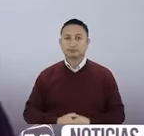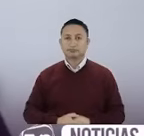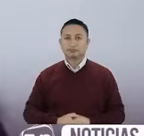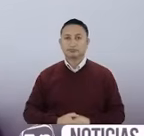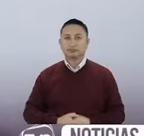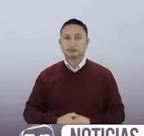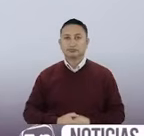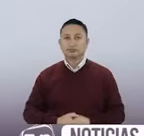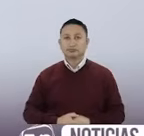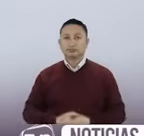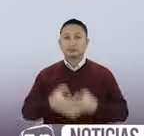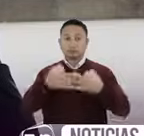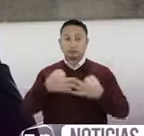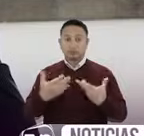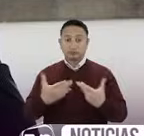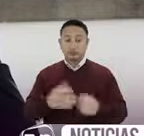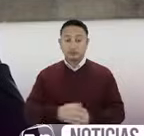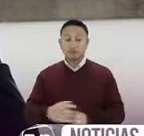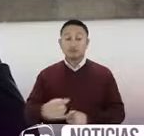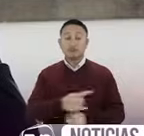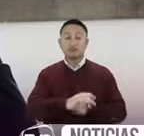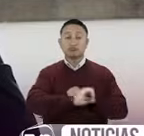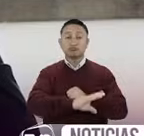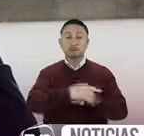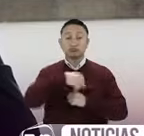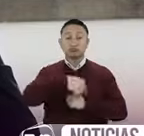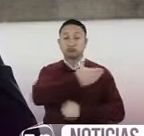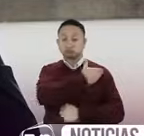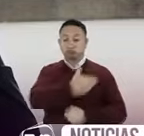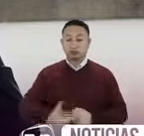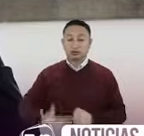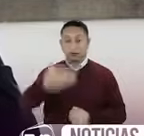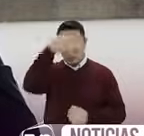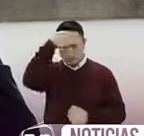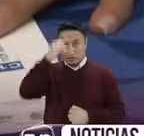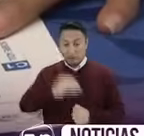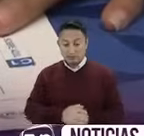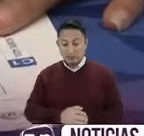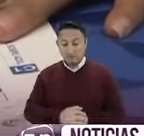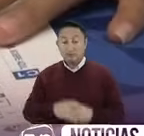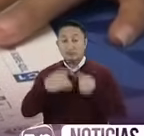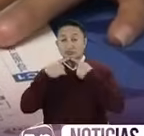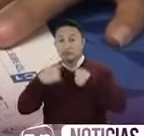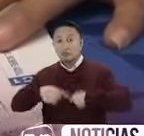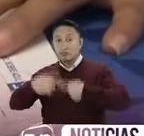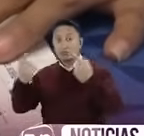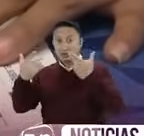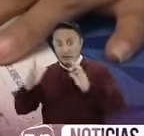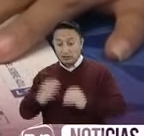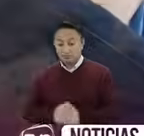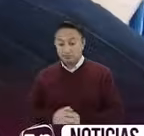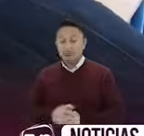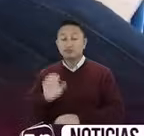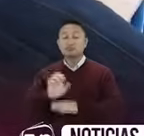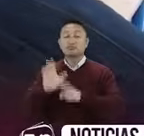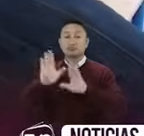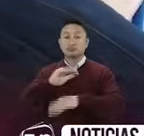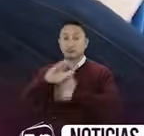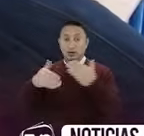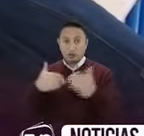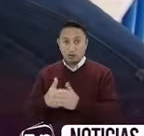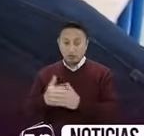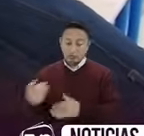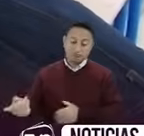cumplimiento con su oferta de campaña, el presidente Daniel Noboa convocó oficialmente a los ecuatorianos a participar